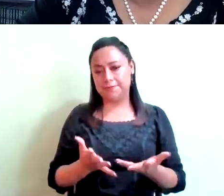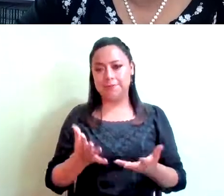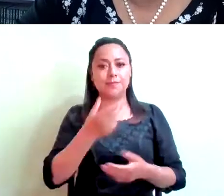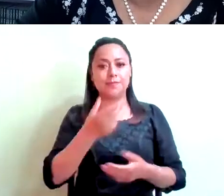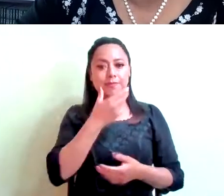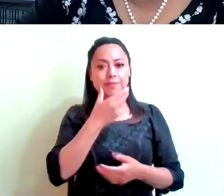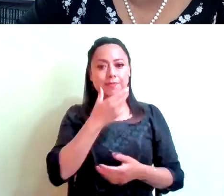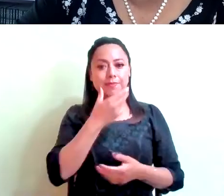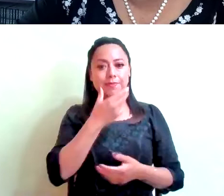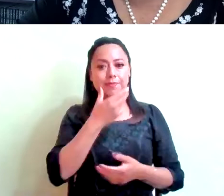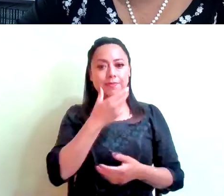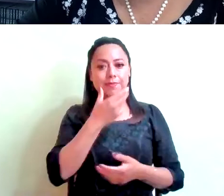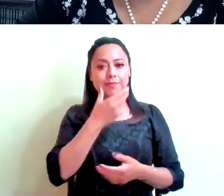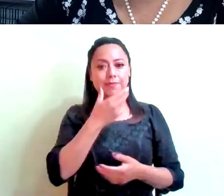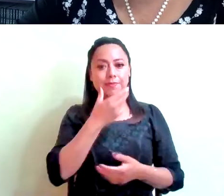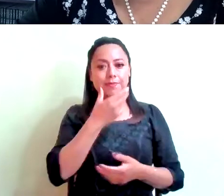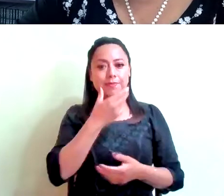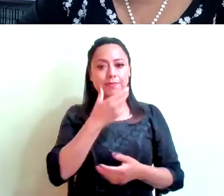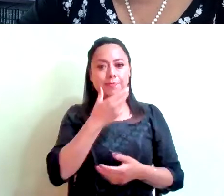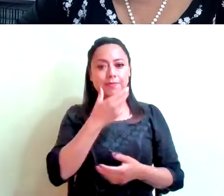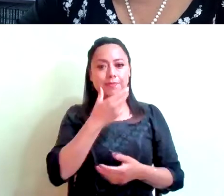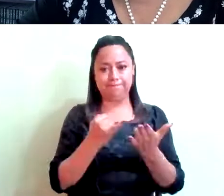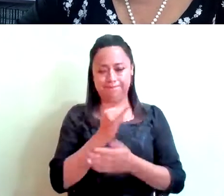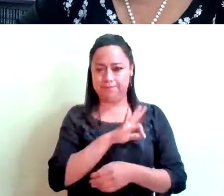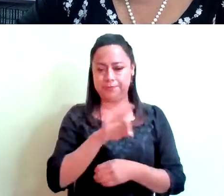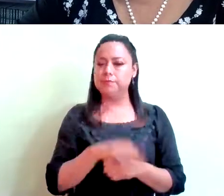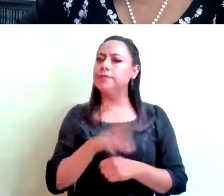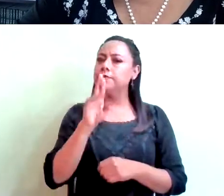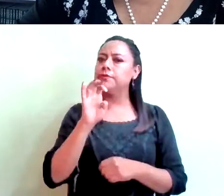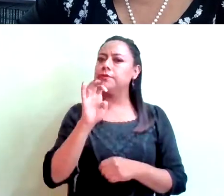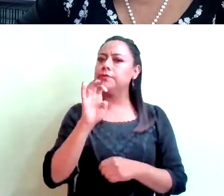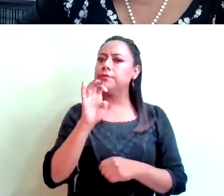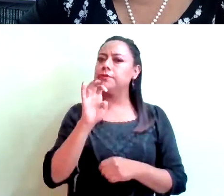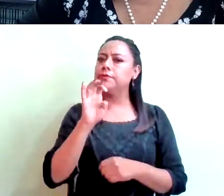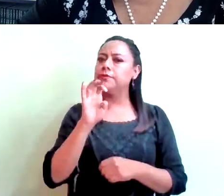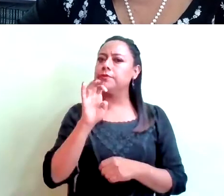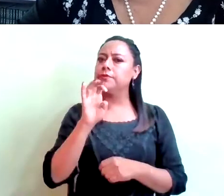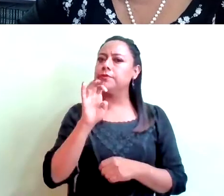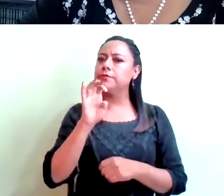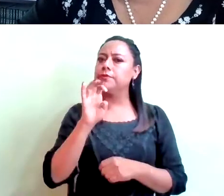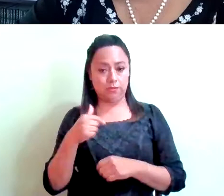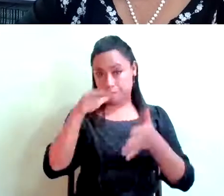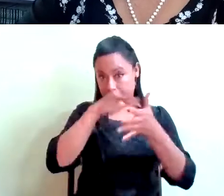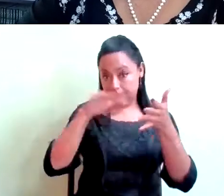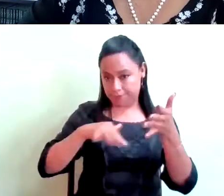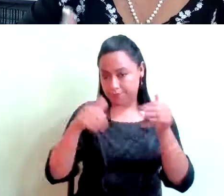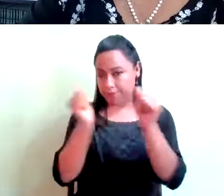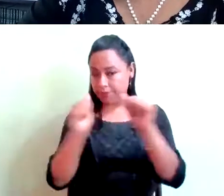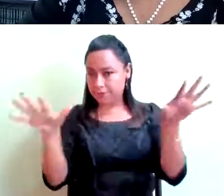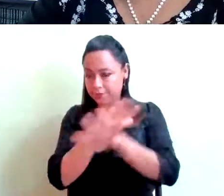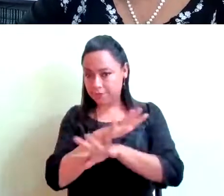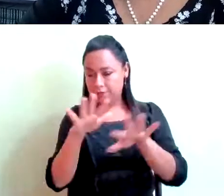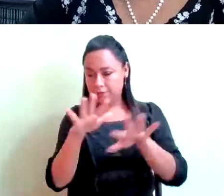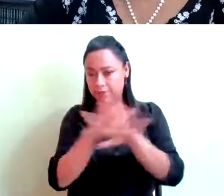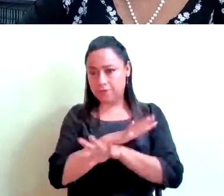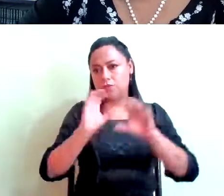El resolutivo lo voy a leer con las modificaciones o con las propuestas